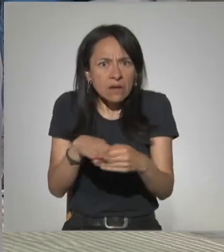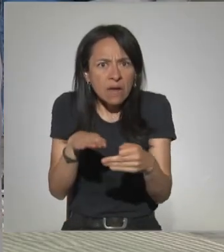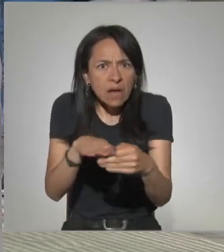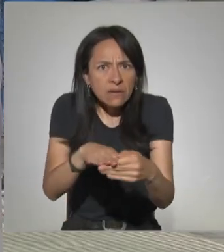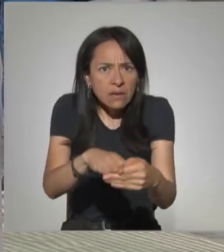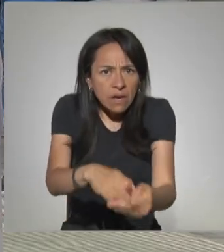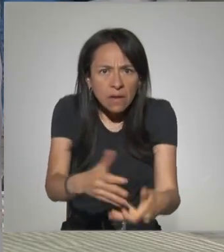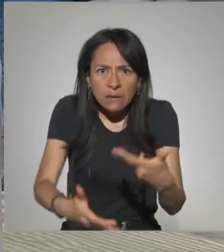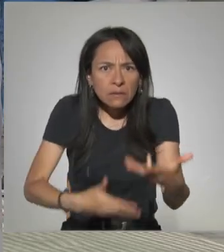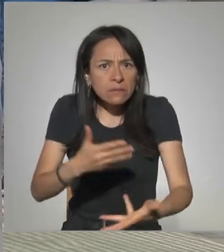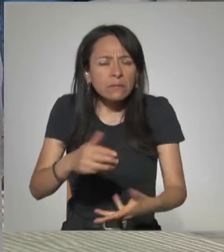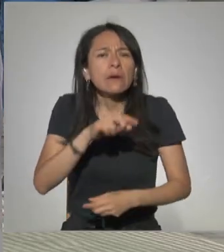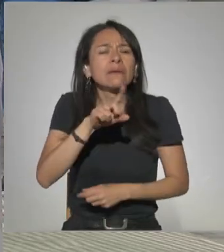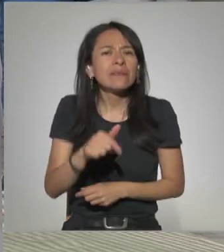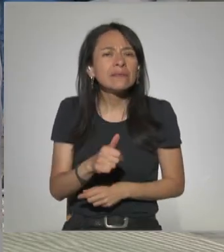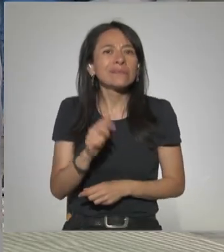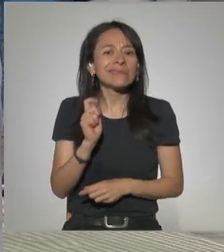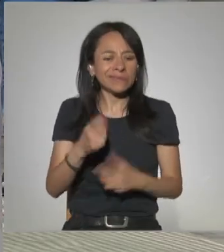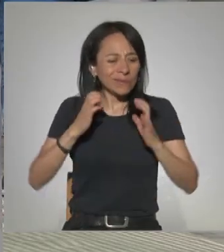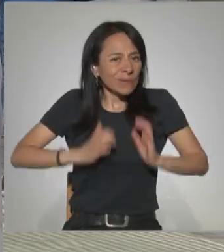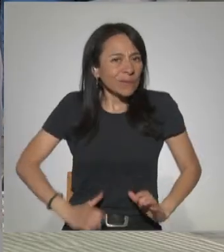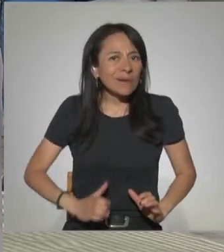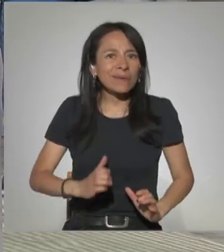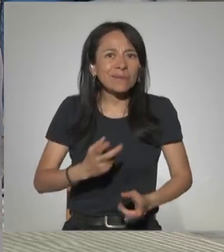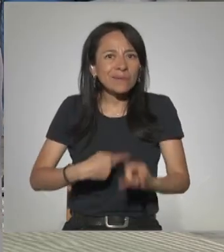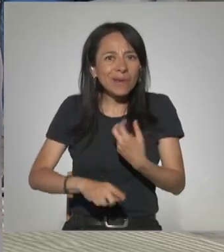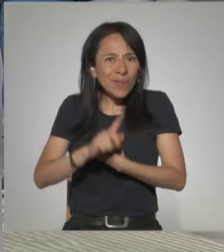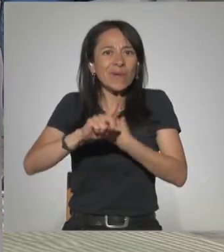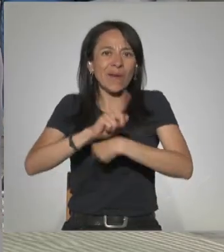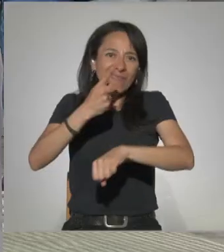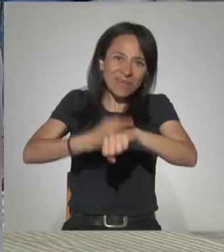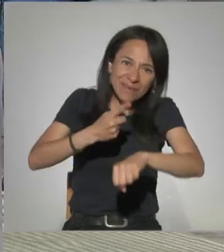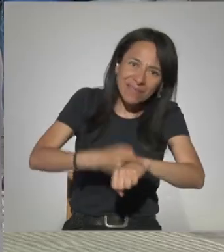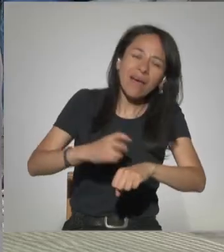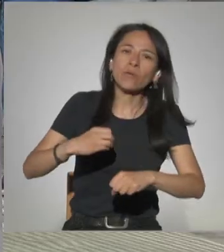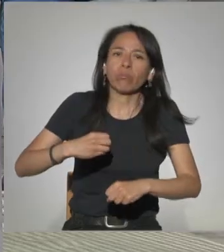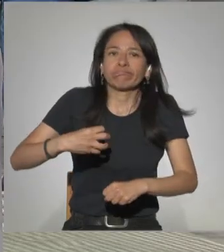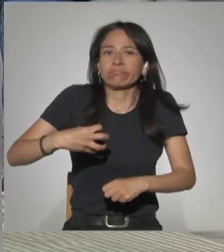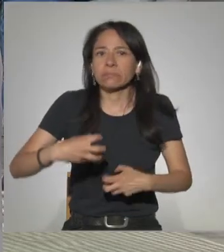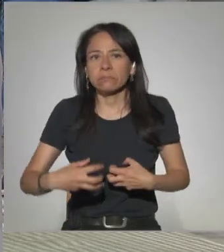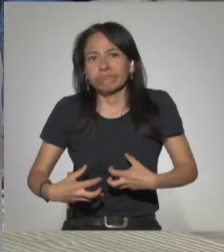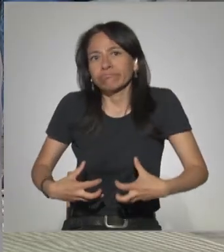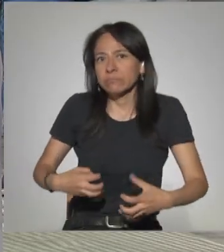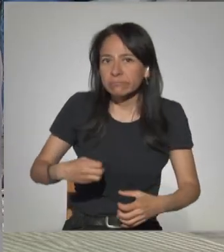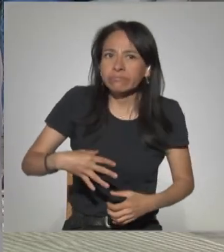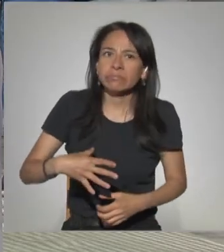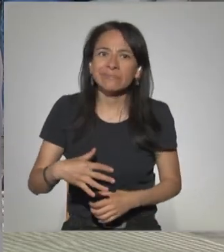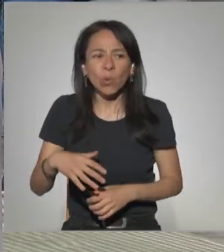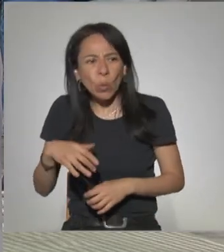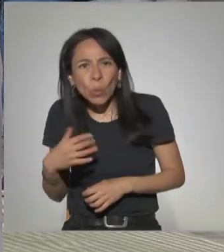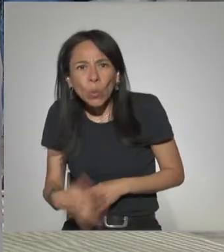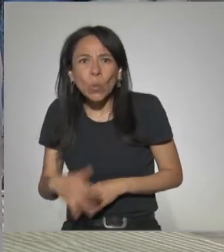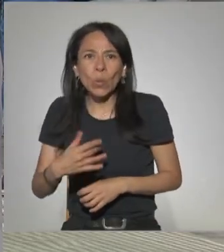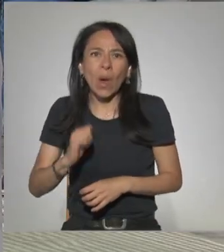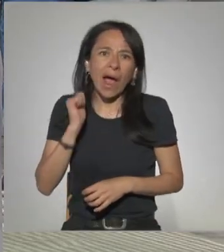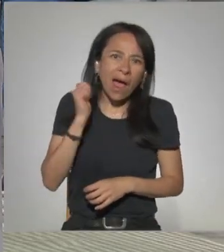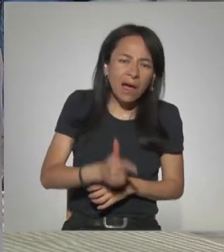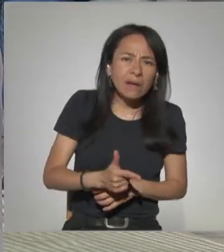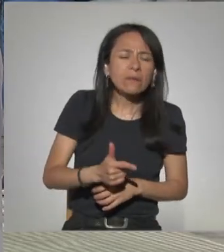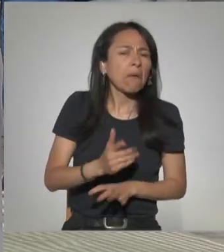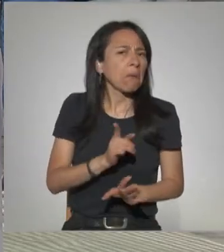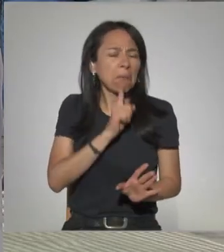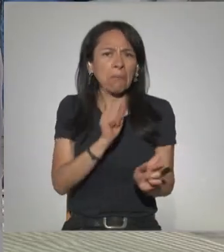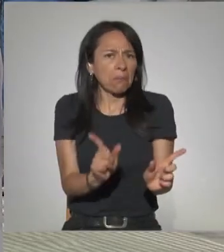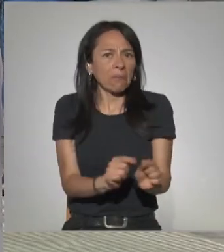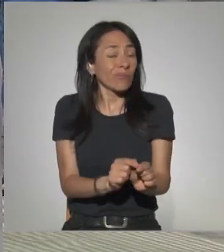y una serie de efectos en el cuerpo, ¿no? Como mencionaban, sino que nuestras emociones